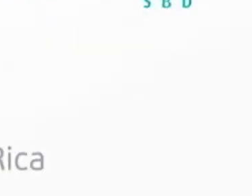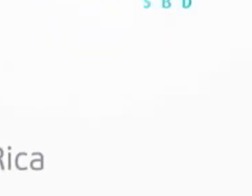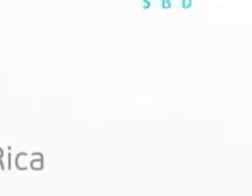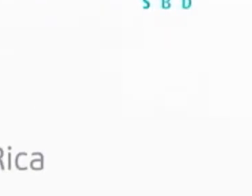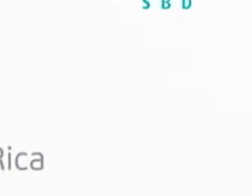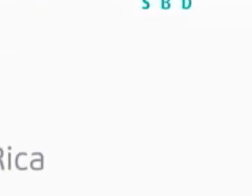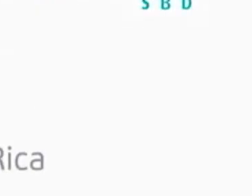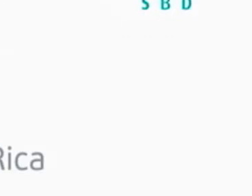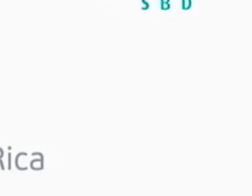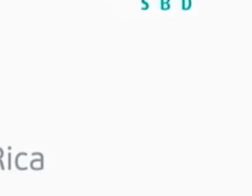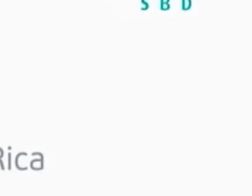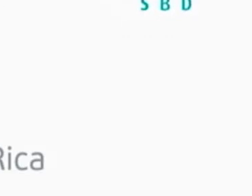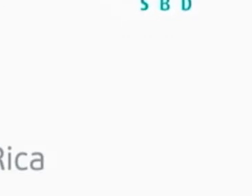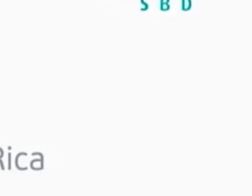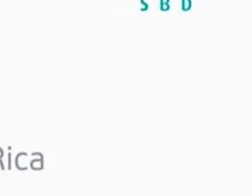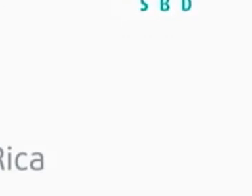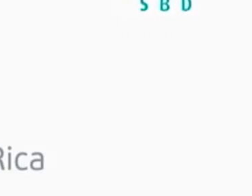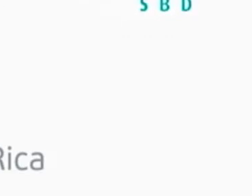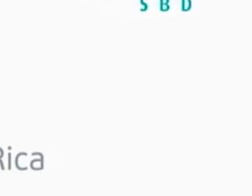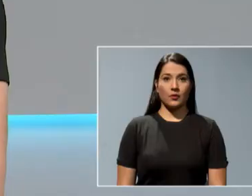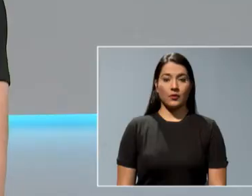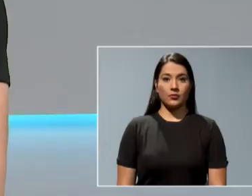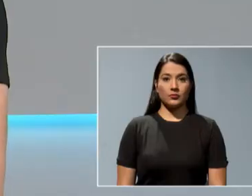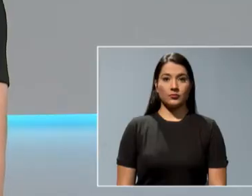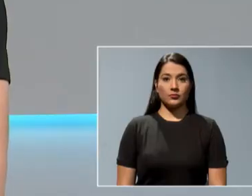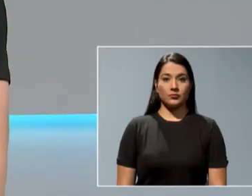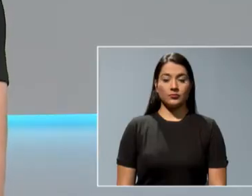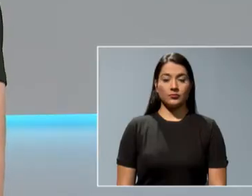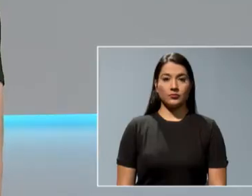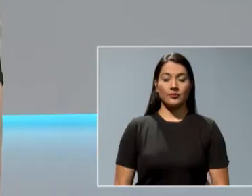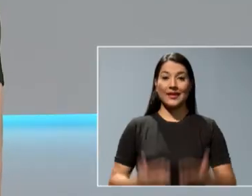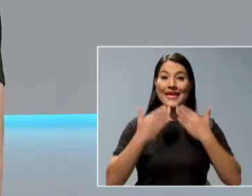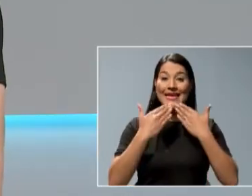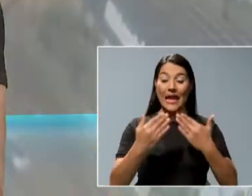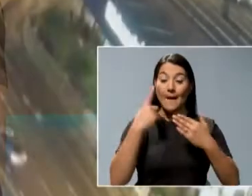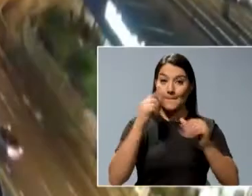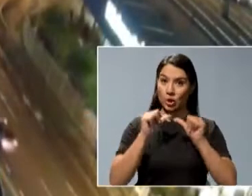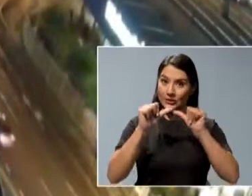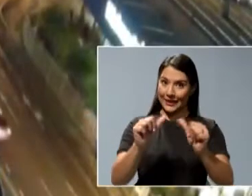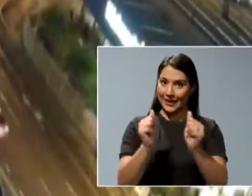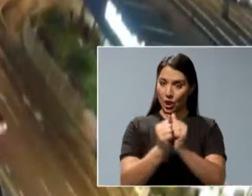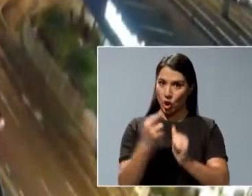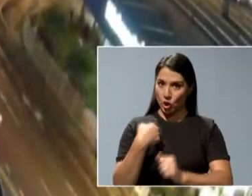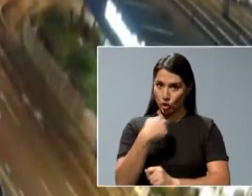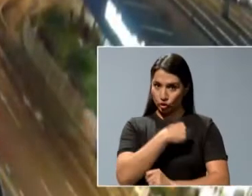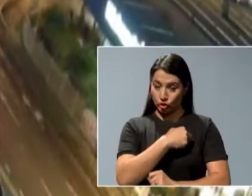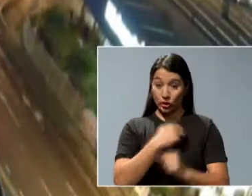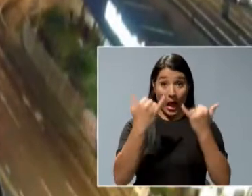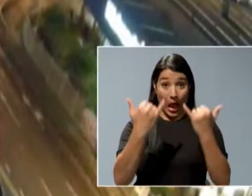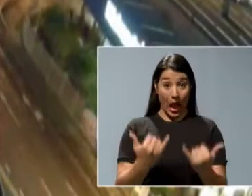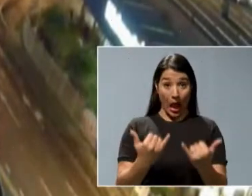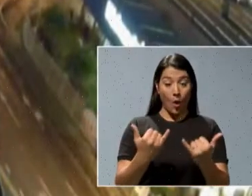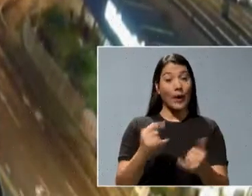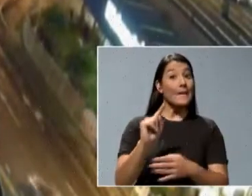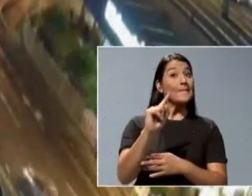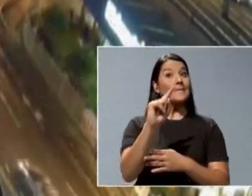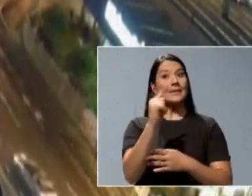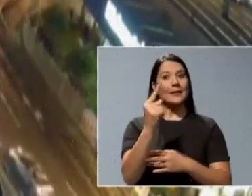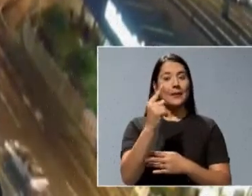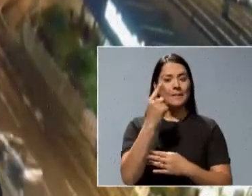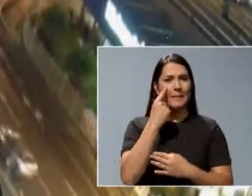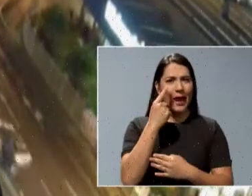nuestros operadores financieros acreditados. Gracias por continuar con nosotros. Hacemos nuestro primer repaso por